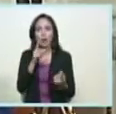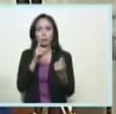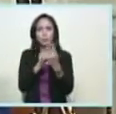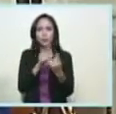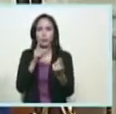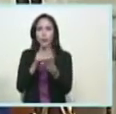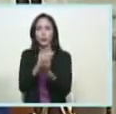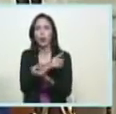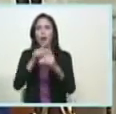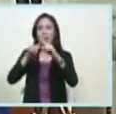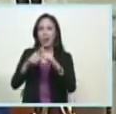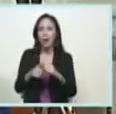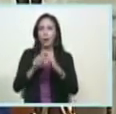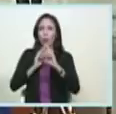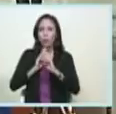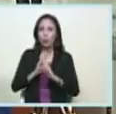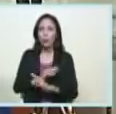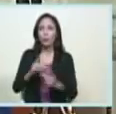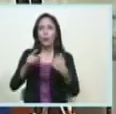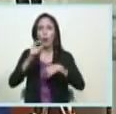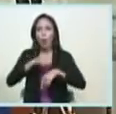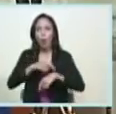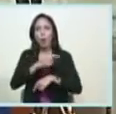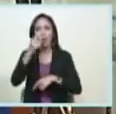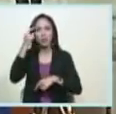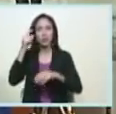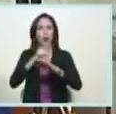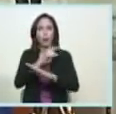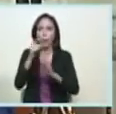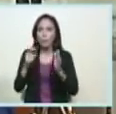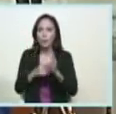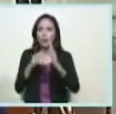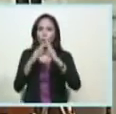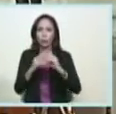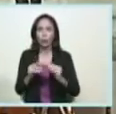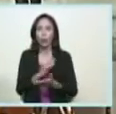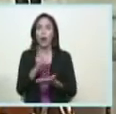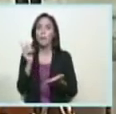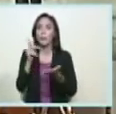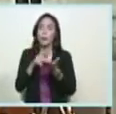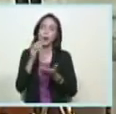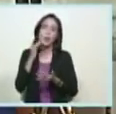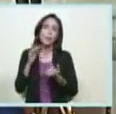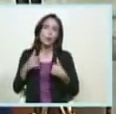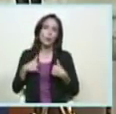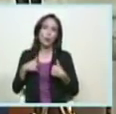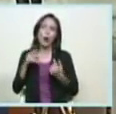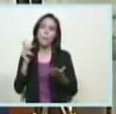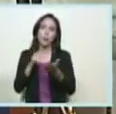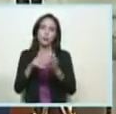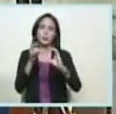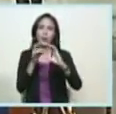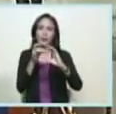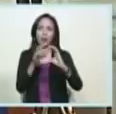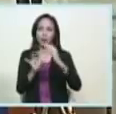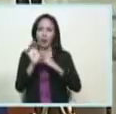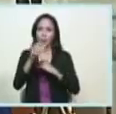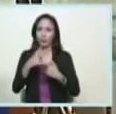sus resultados por hora por día así como partícipe del cartel de la patria